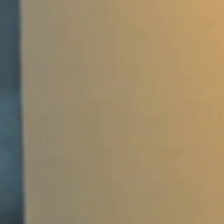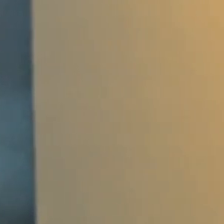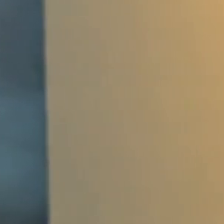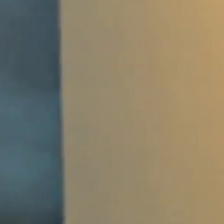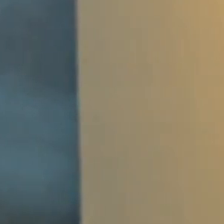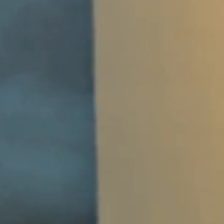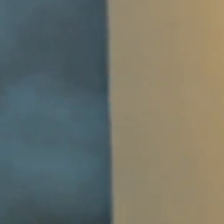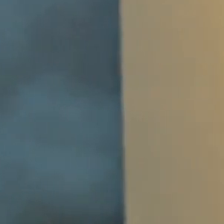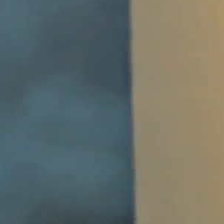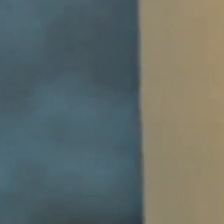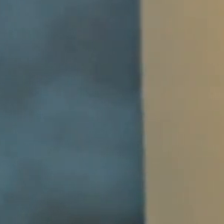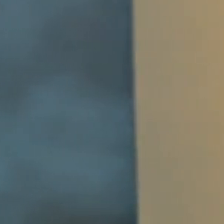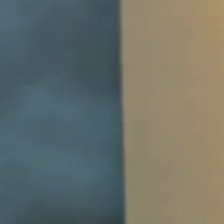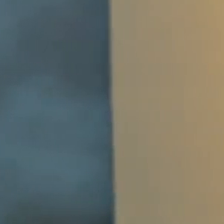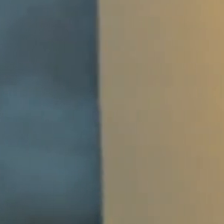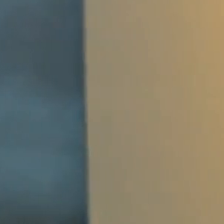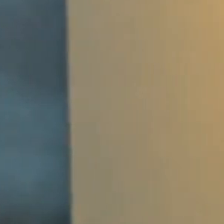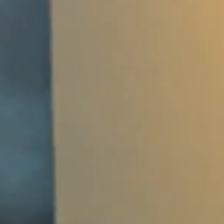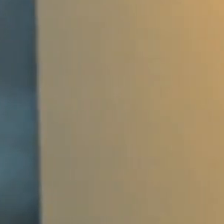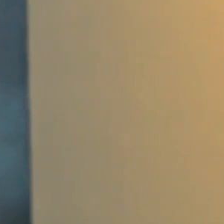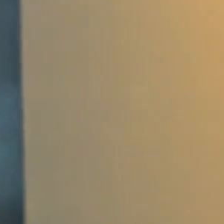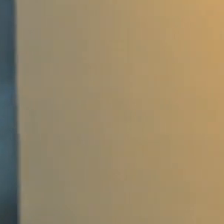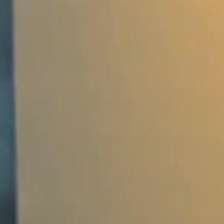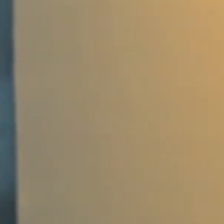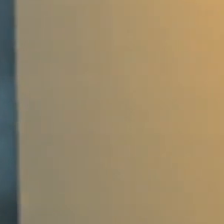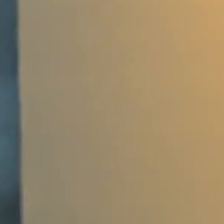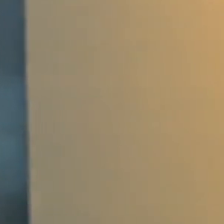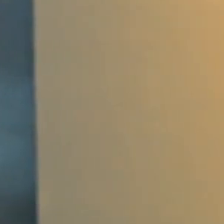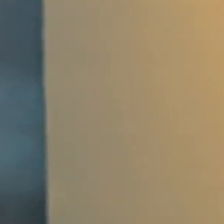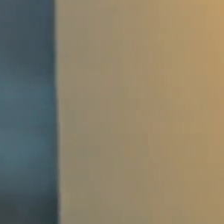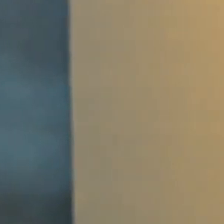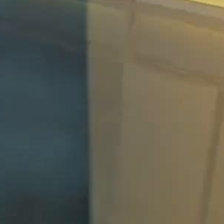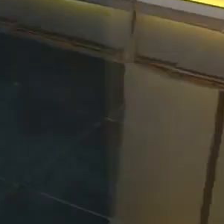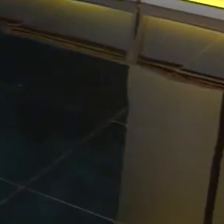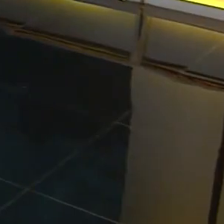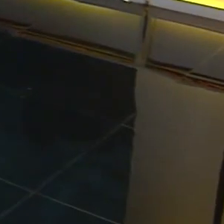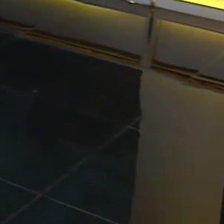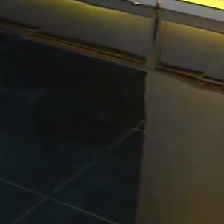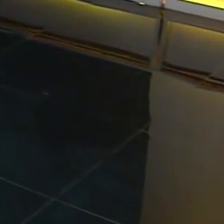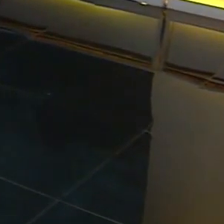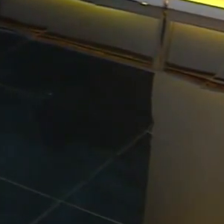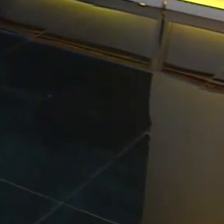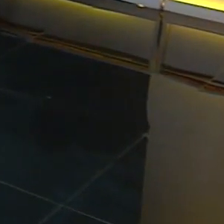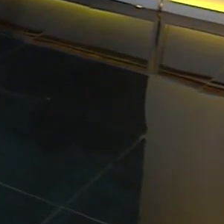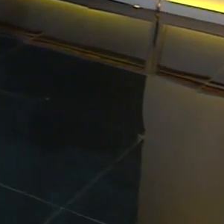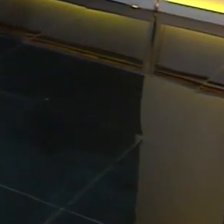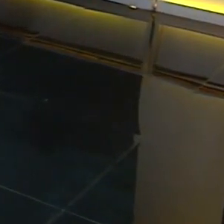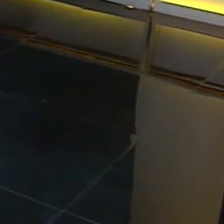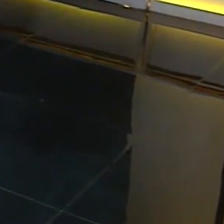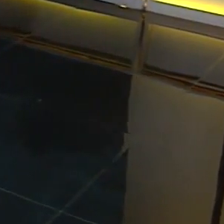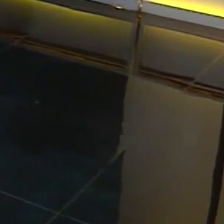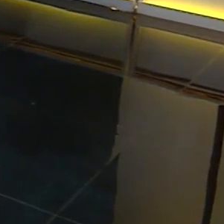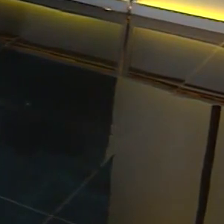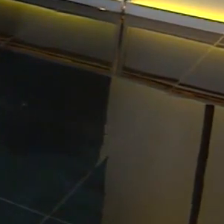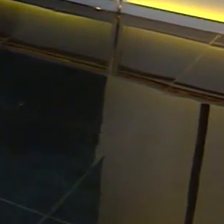no me subo al camión, soy cimarrón, soy cimarrón. Y si me cruzo